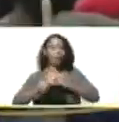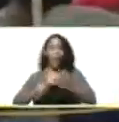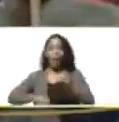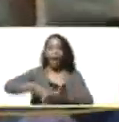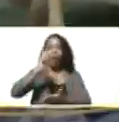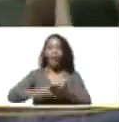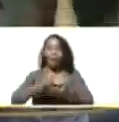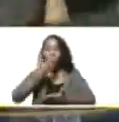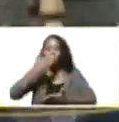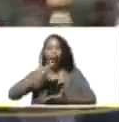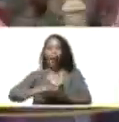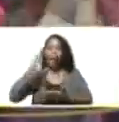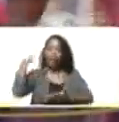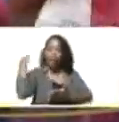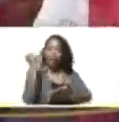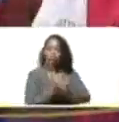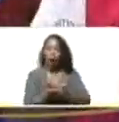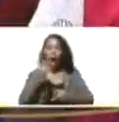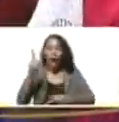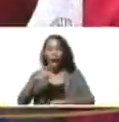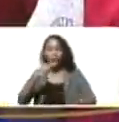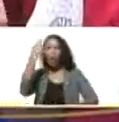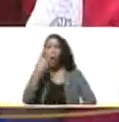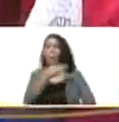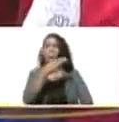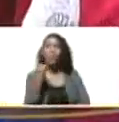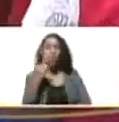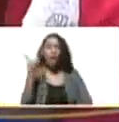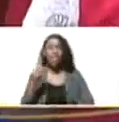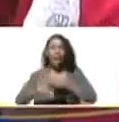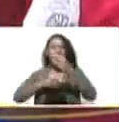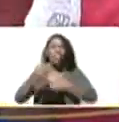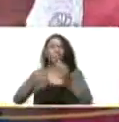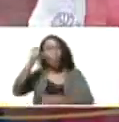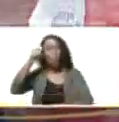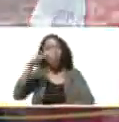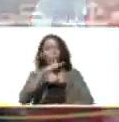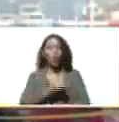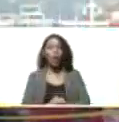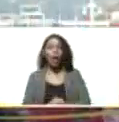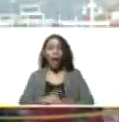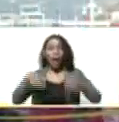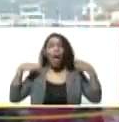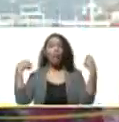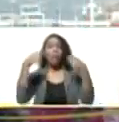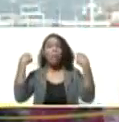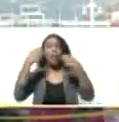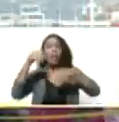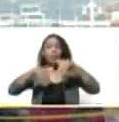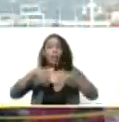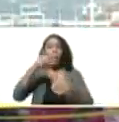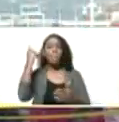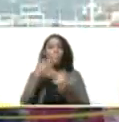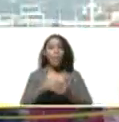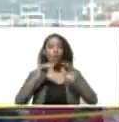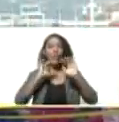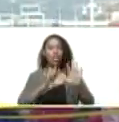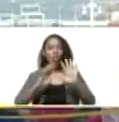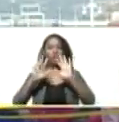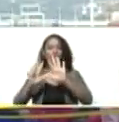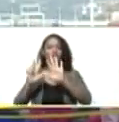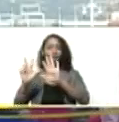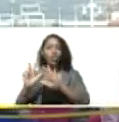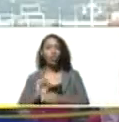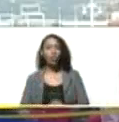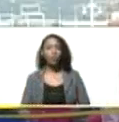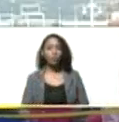de una carta de traición a las promesas que le habían hecho al pueblo en la campaña electoral de 1988.